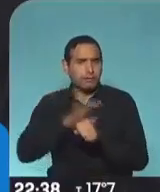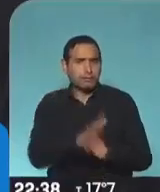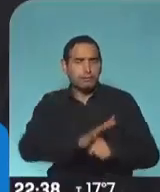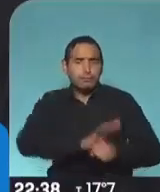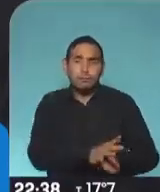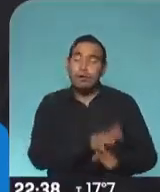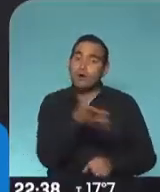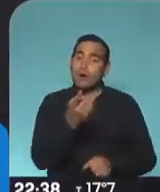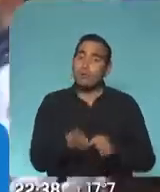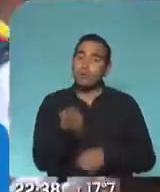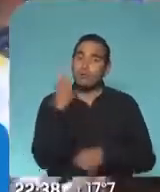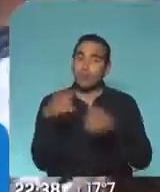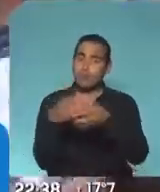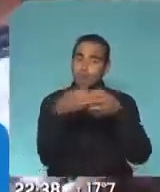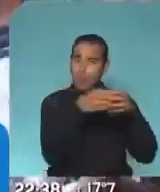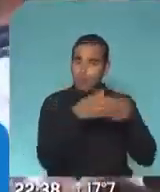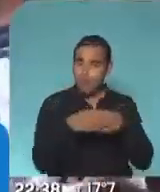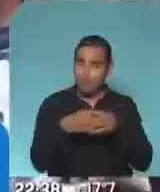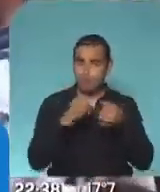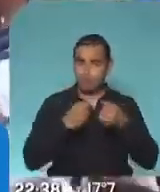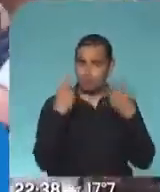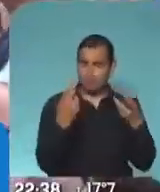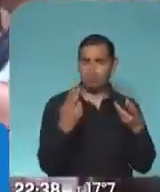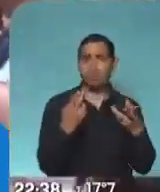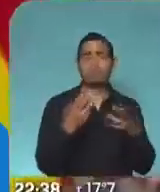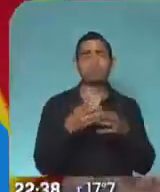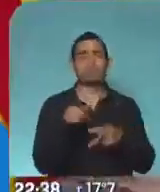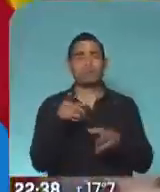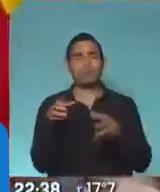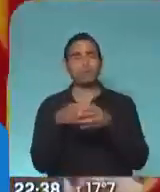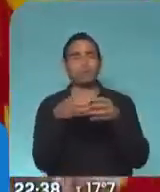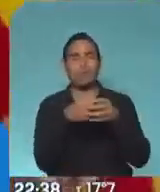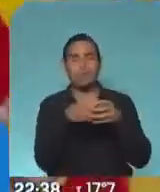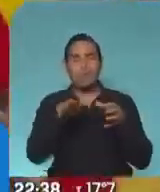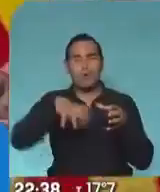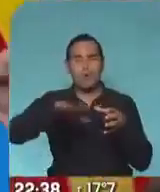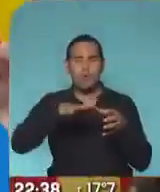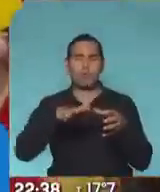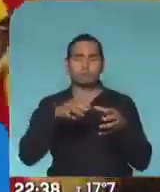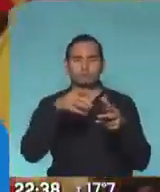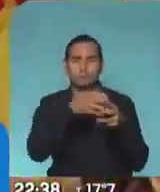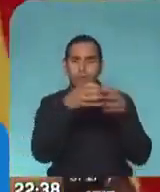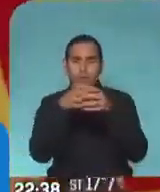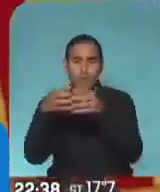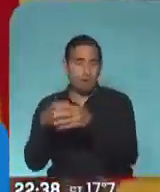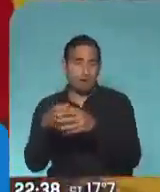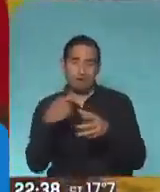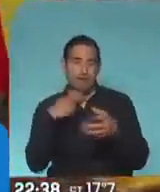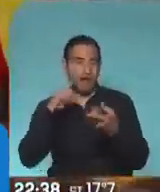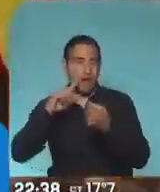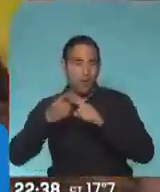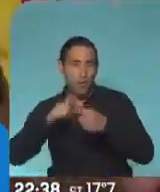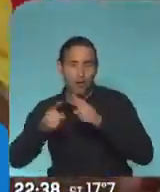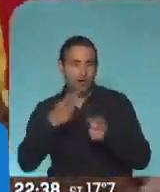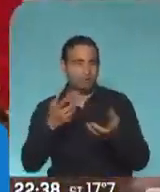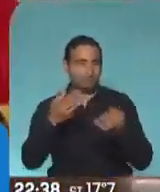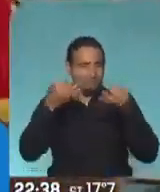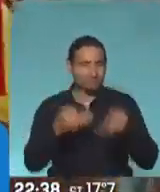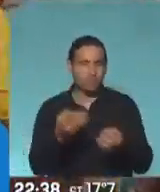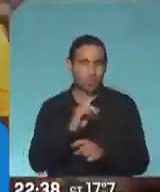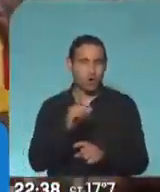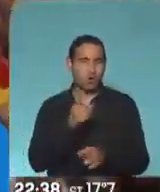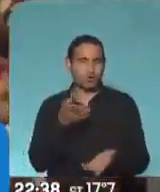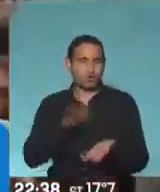principales partidos separatistas, JxCat, Esquerra Republicana y la CUP, no lograron consensuar una respuesta conjunta a la